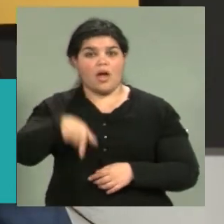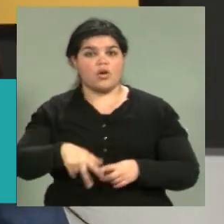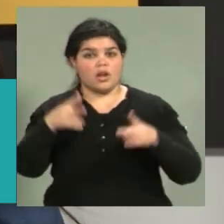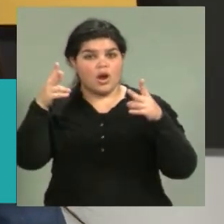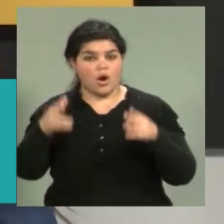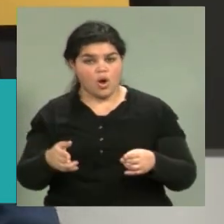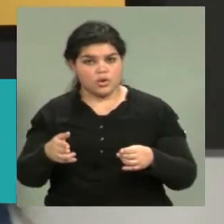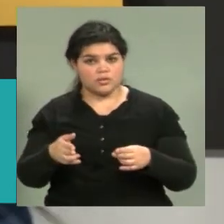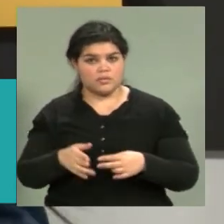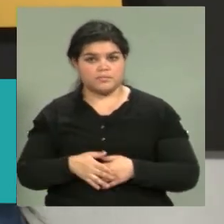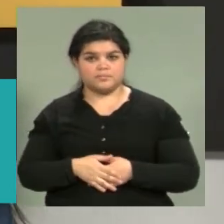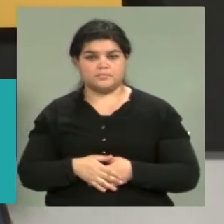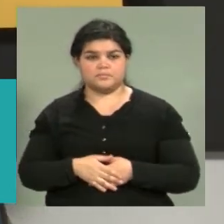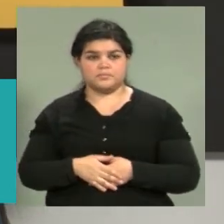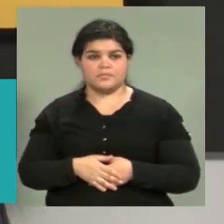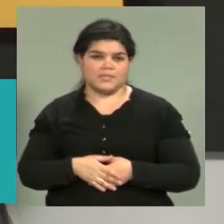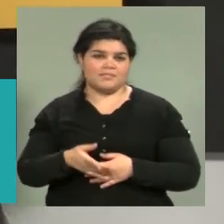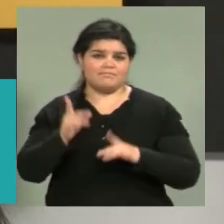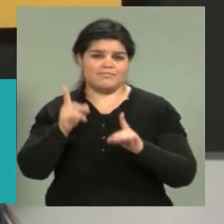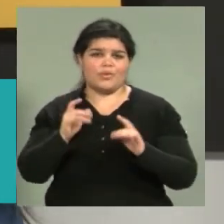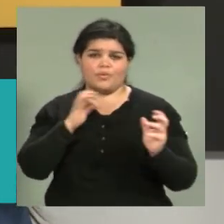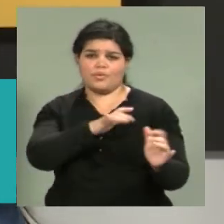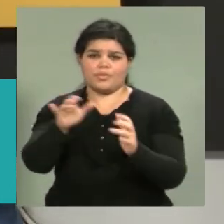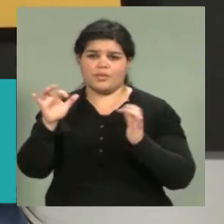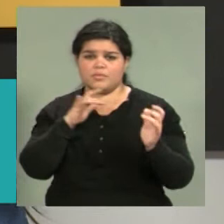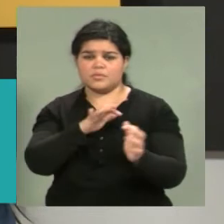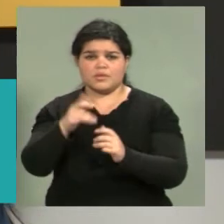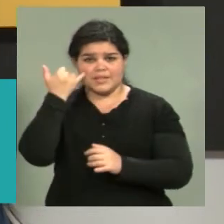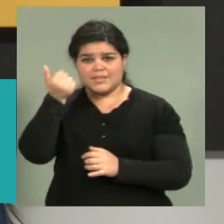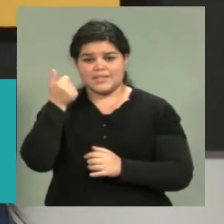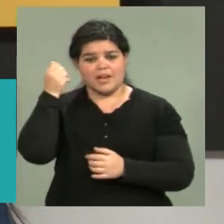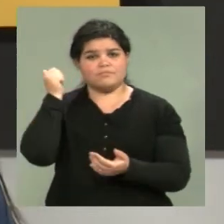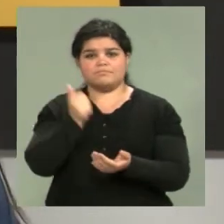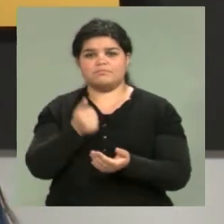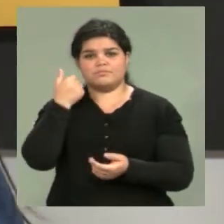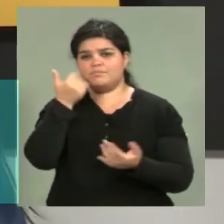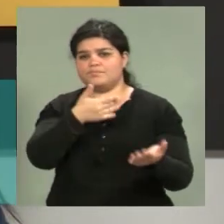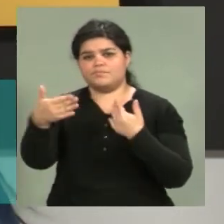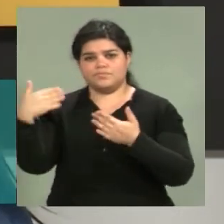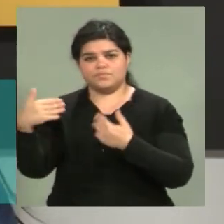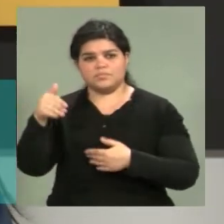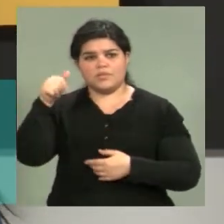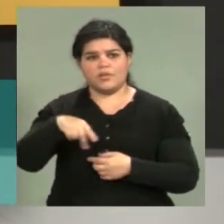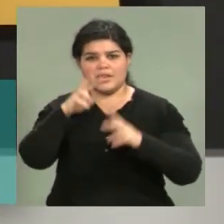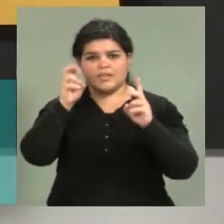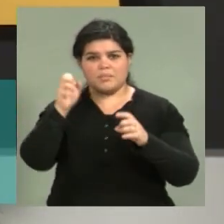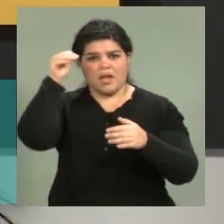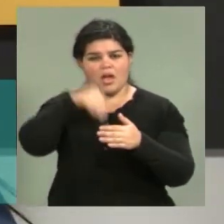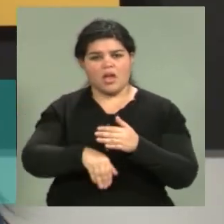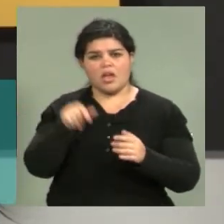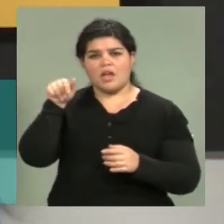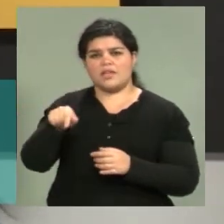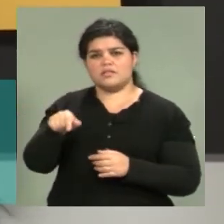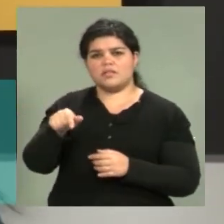nos tenemos que ir al corte, pero obviamente que la discusión aquí en Distintos Parecidos ya está planteada, estamos hablando, bueno, ya nos metimos más en eutanasia, así